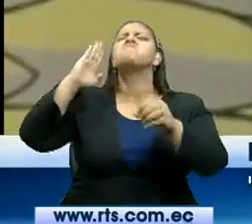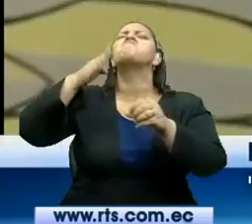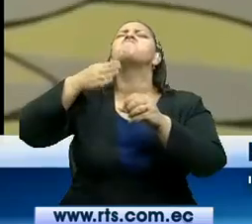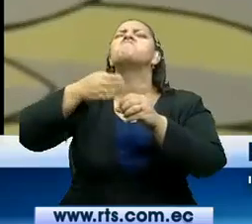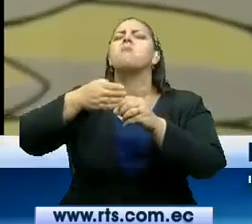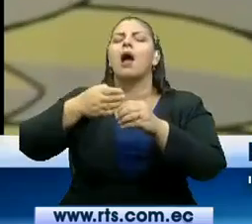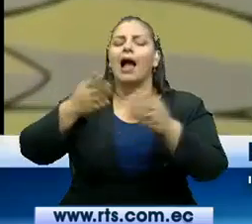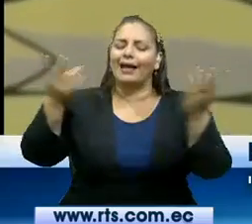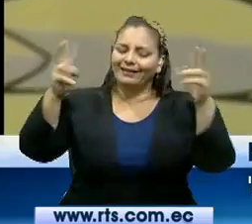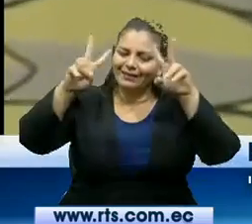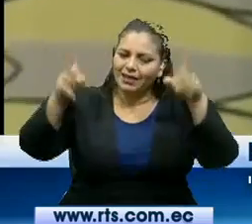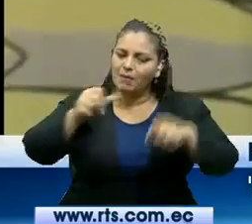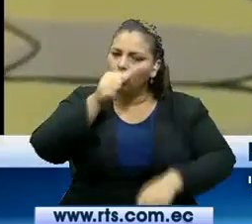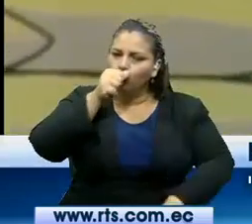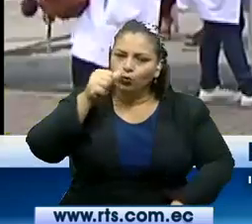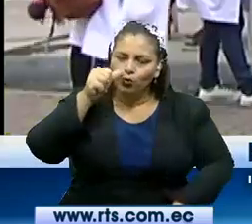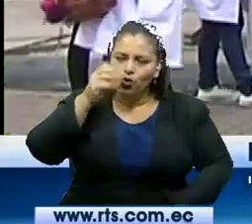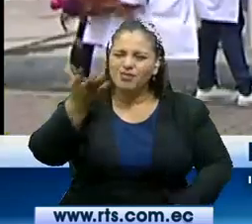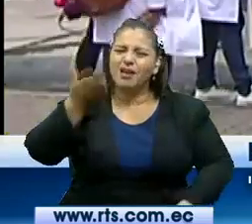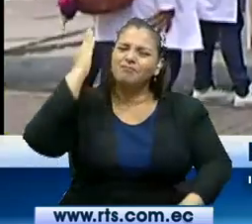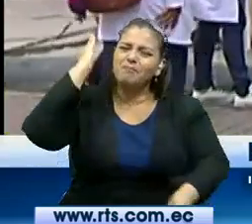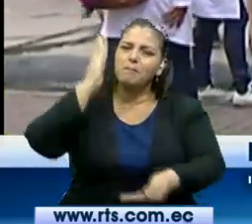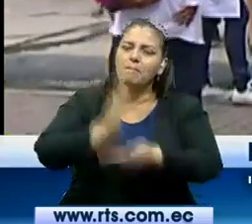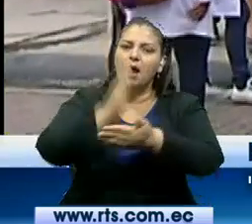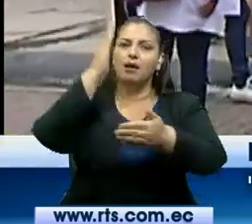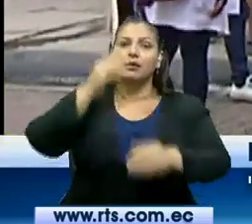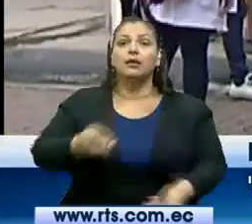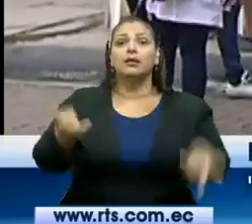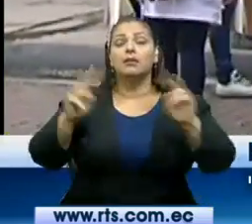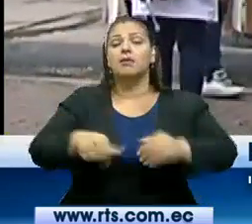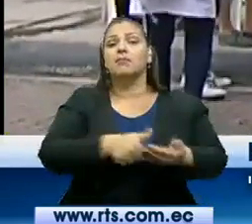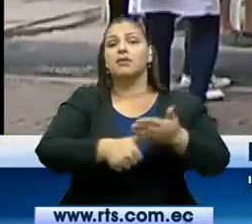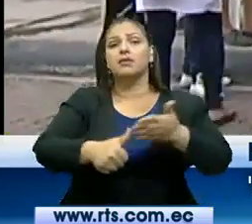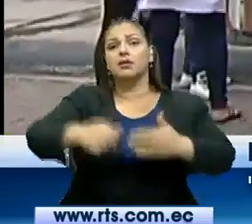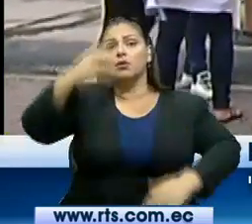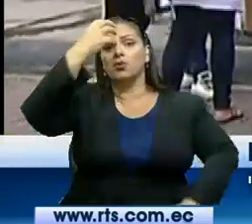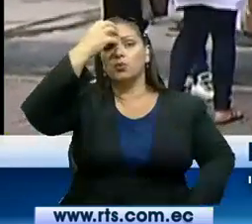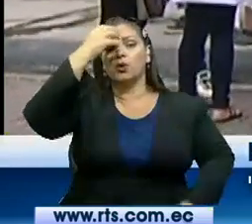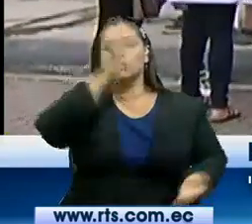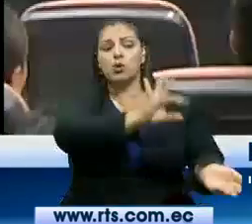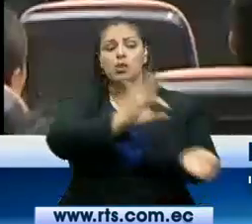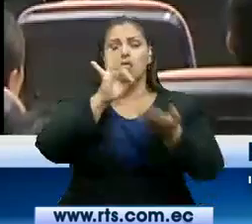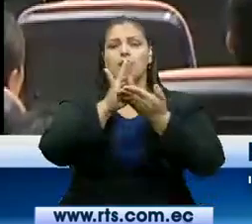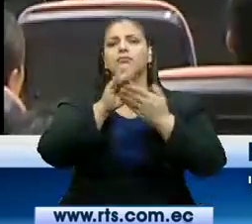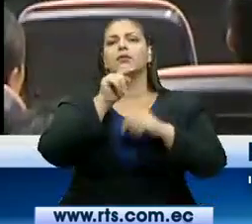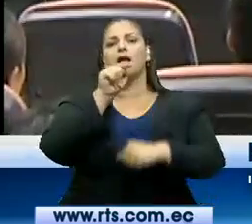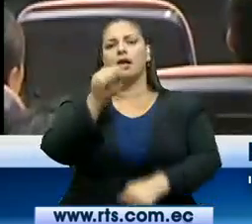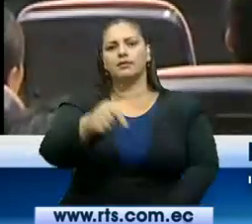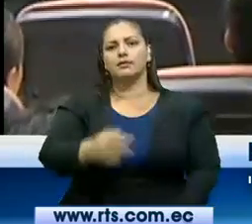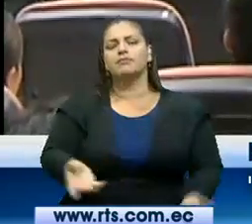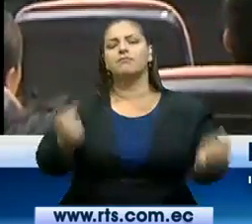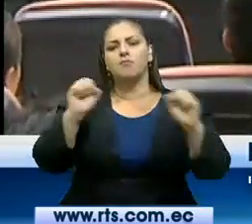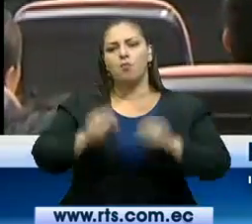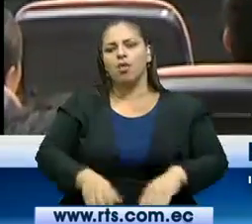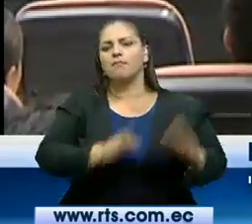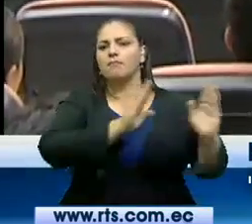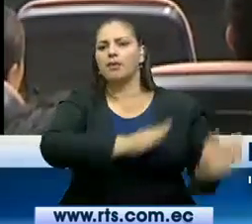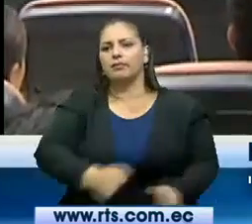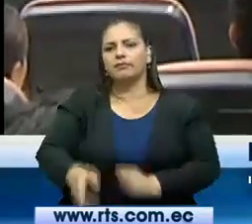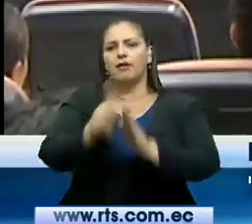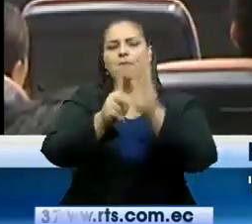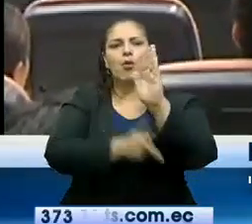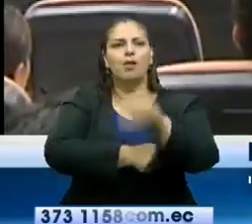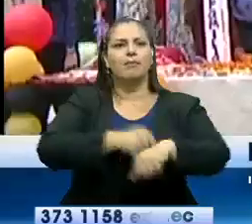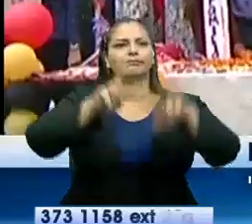funcionaria, además de los representantes del Ministerio de Educación, era relanzar el programa denominado Familias Fuertes, el cual apunta a